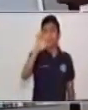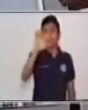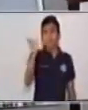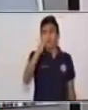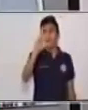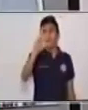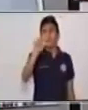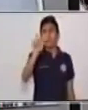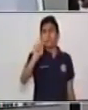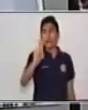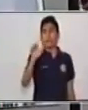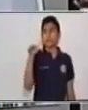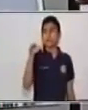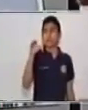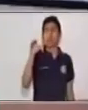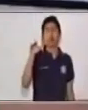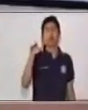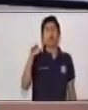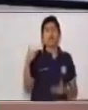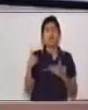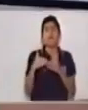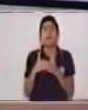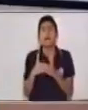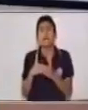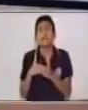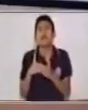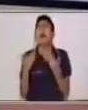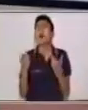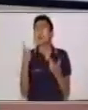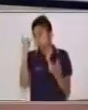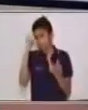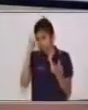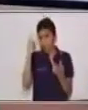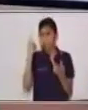aledañas. De. ¿Cómo funciona? ¿Es una preposición?